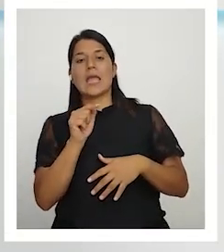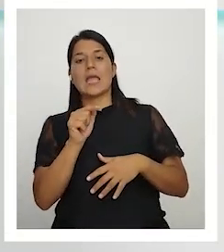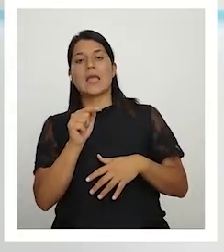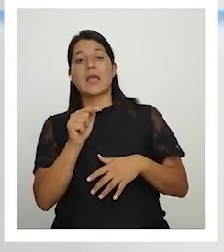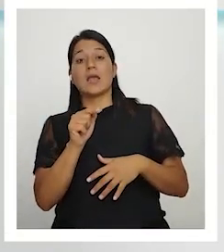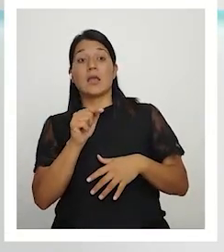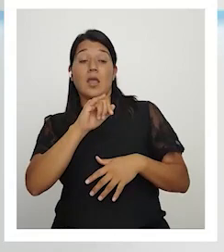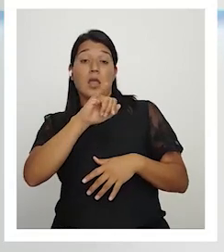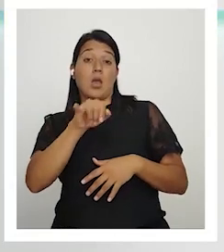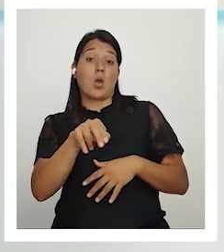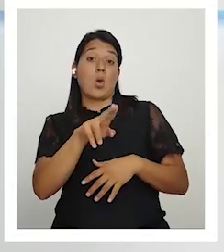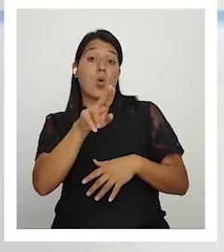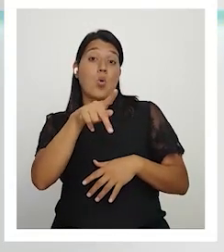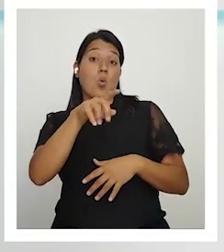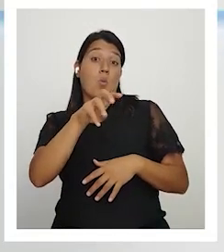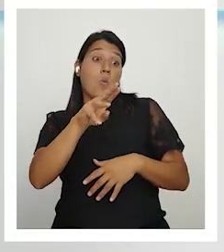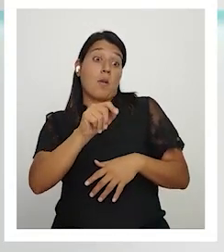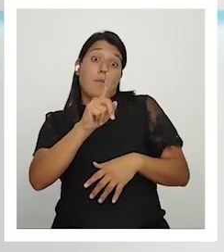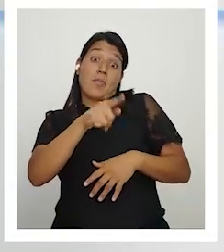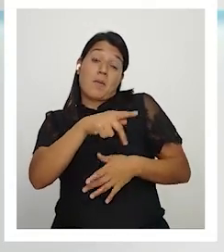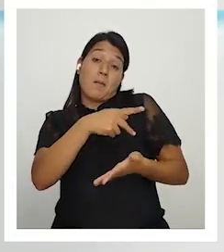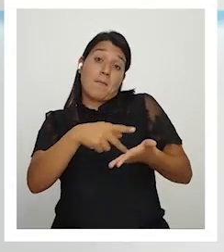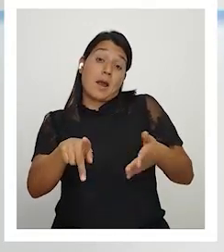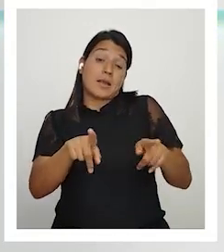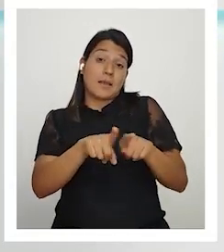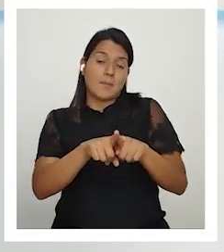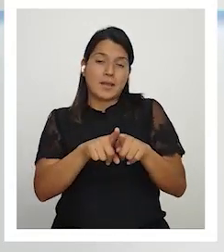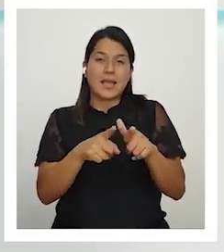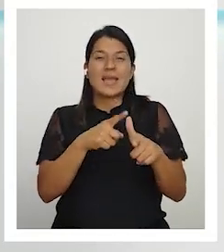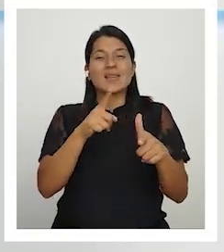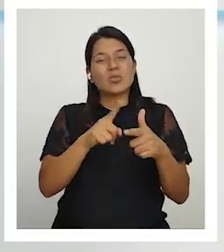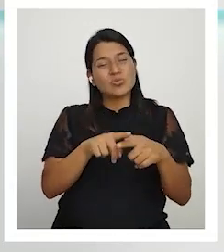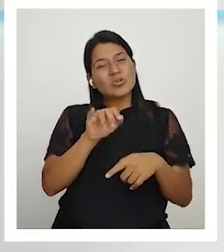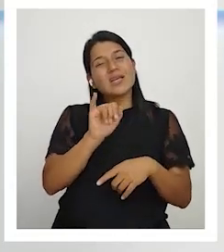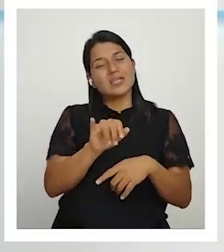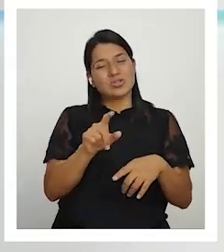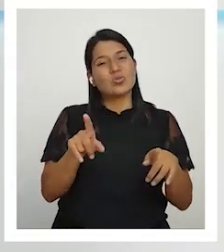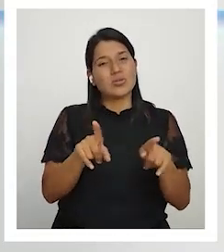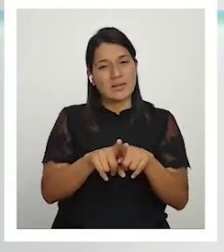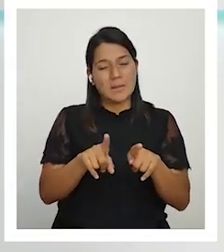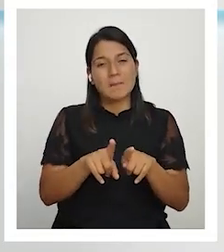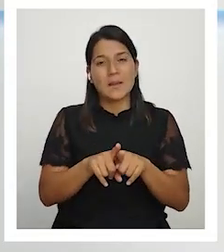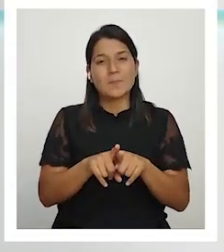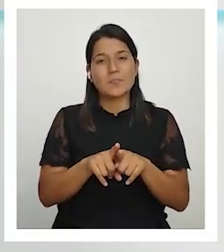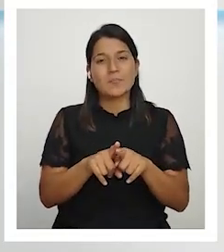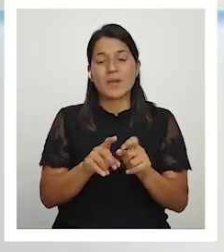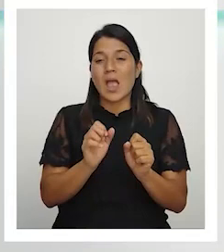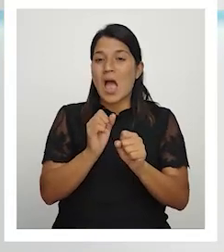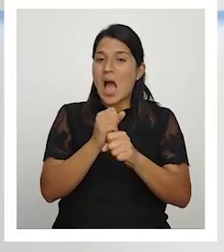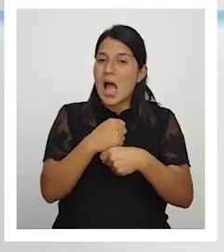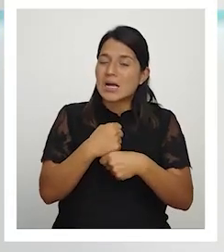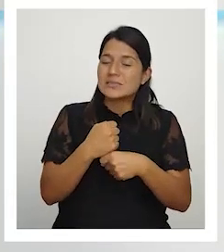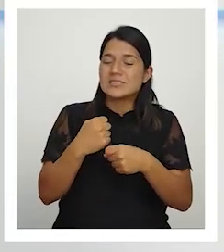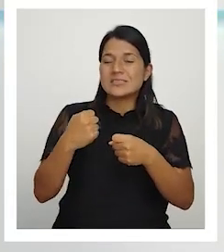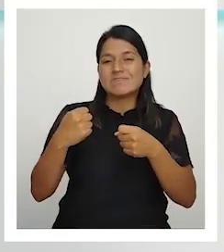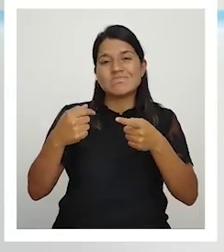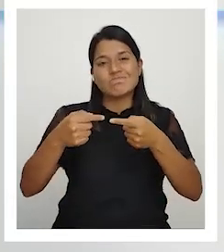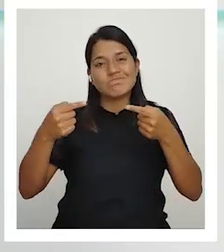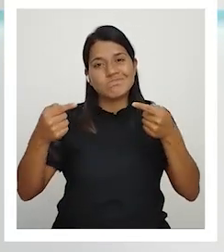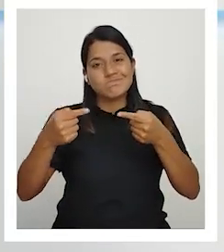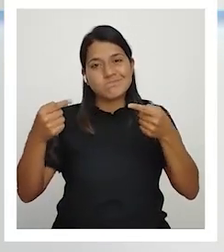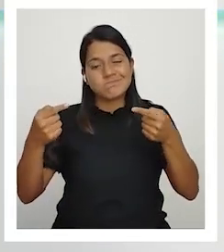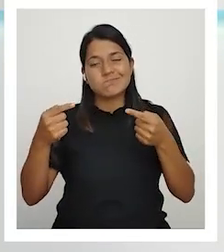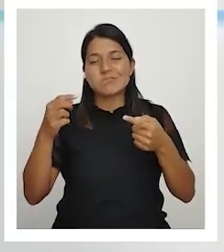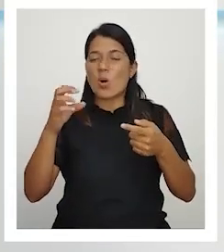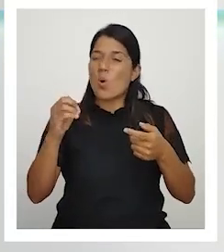Jupema, ¿verdad?, pagarlo. Entonces eso crea también, digamos, una discordia, digamos, o